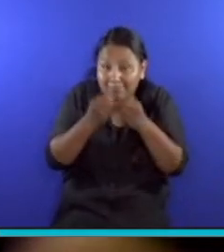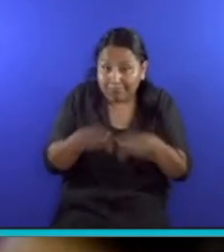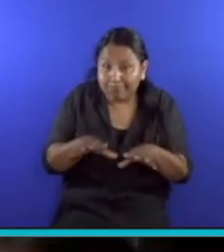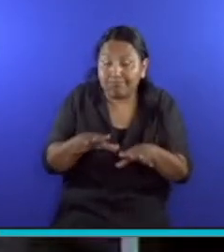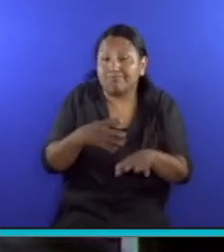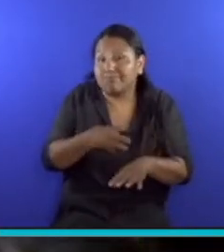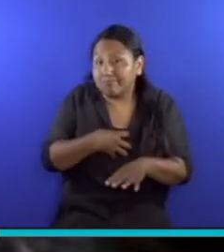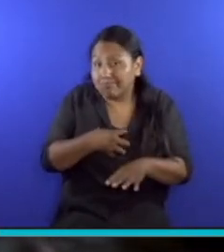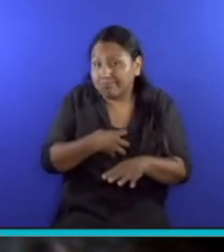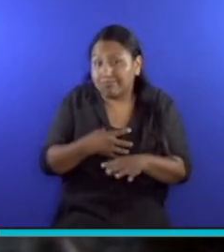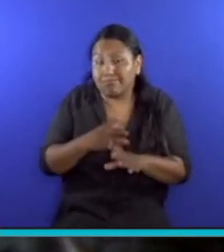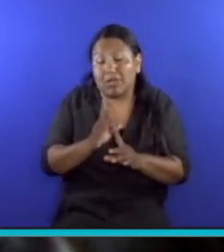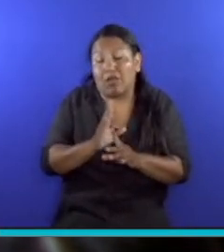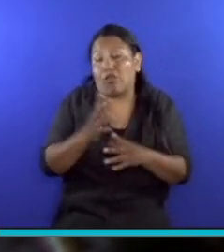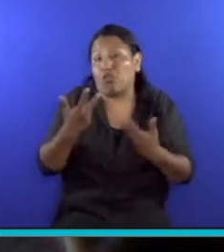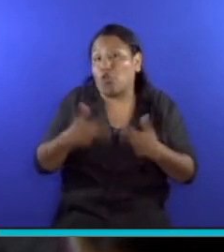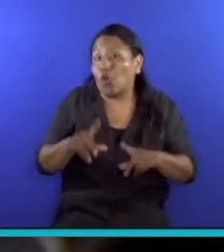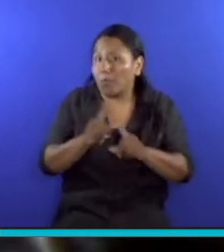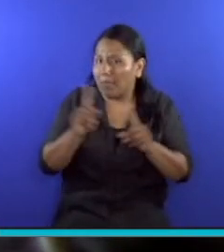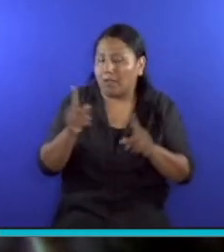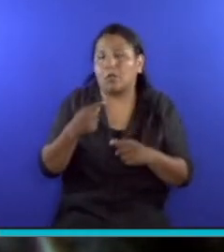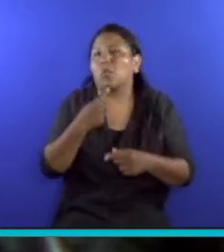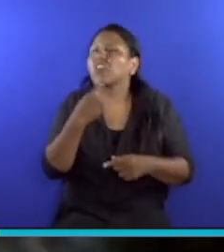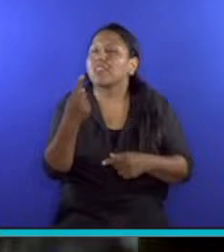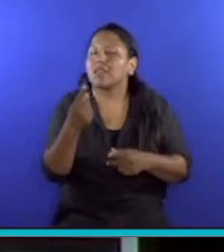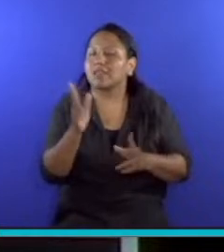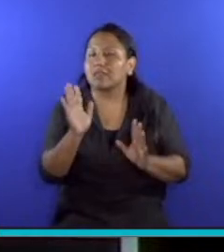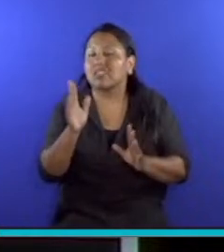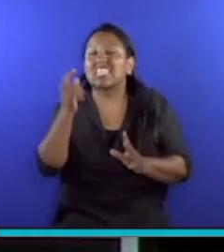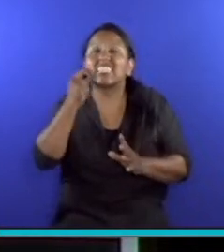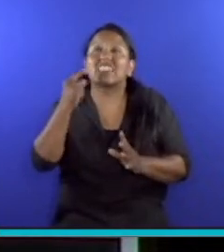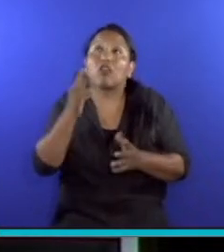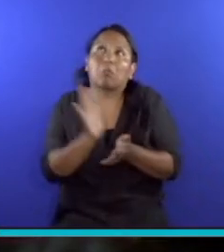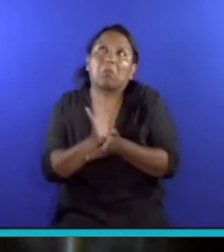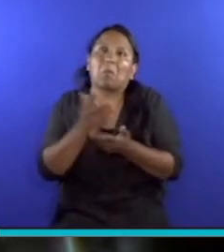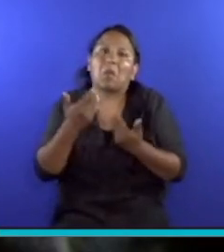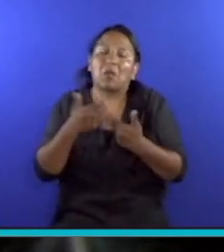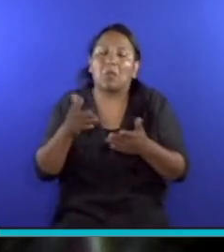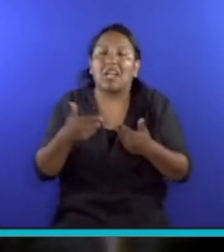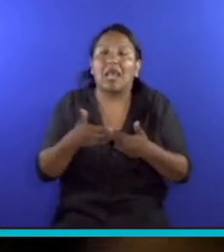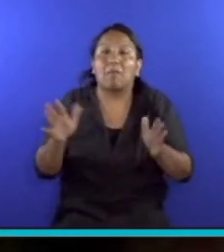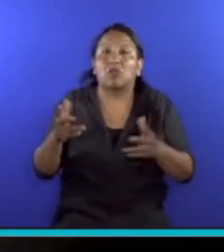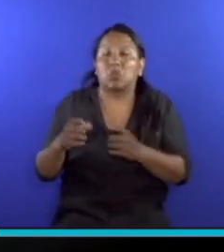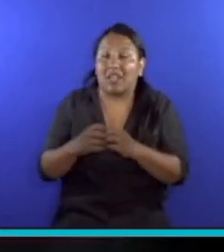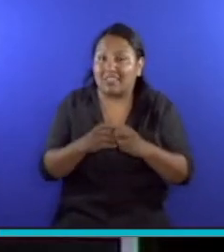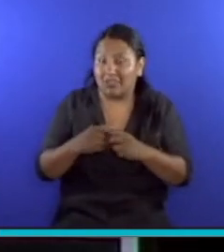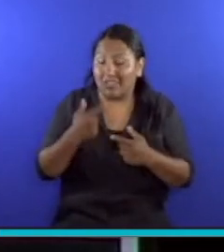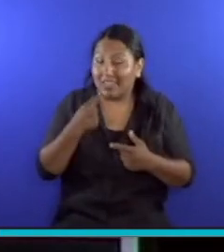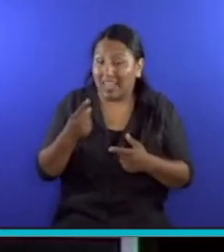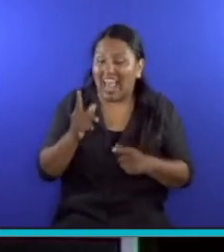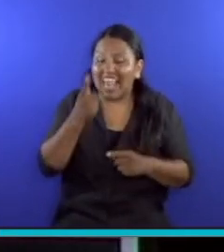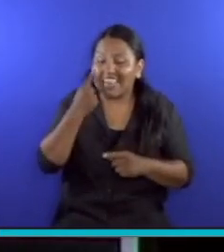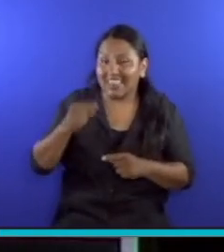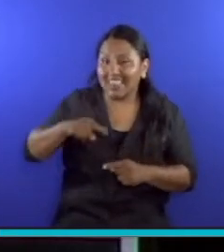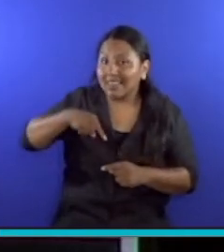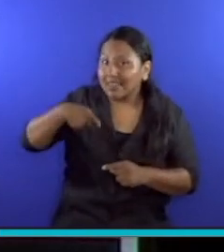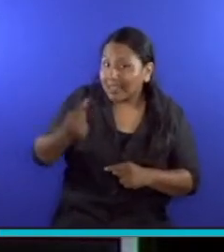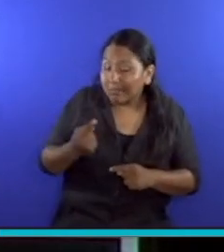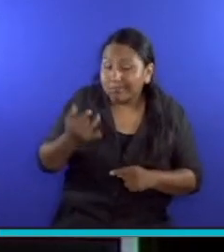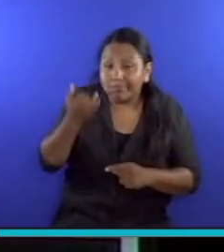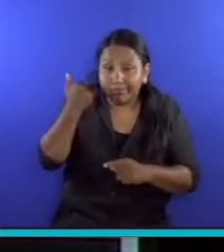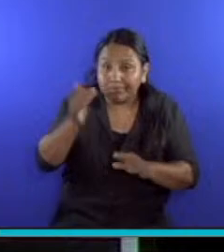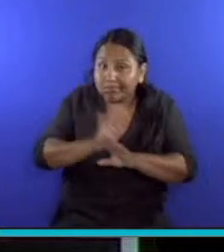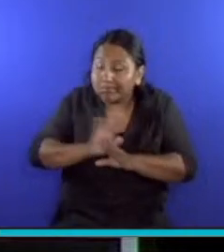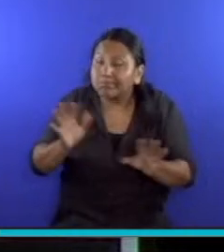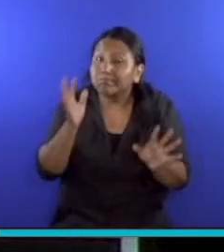no normal, como lo quiso plantear Kicillof aquí en la apertura de sesiones. Al día siguiente ya había escuelas que